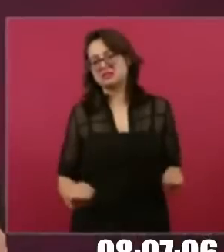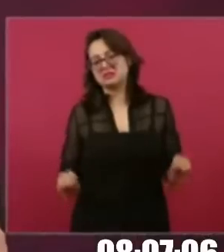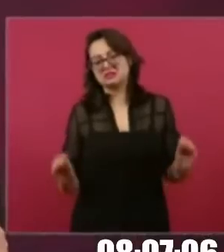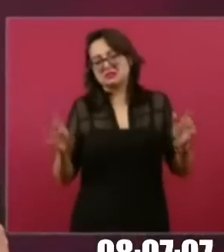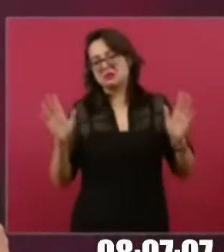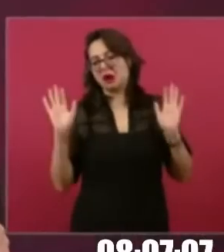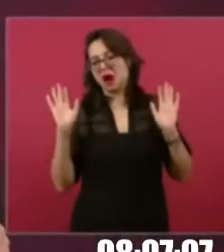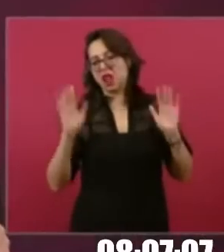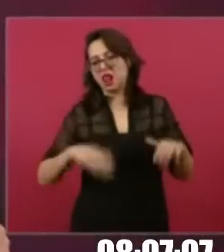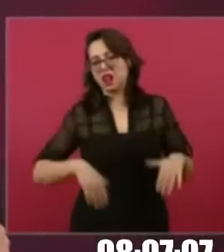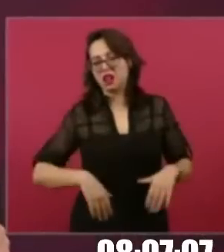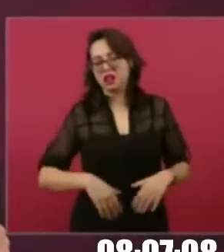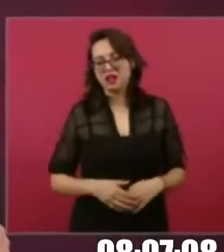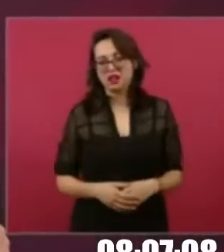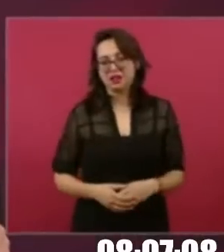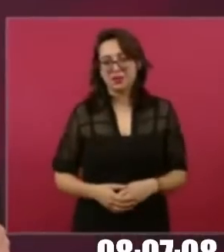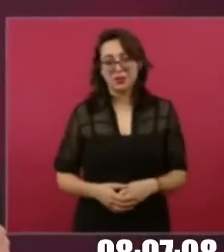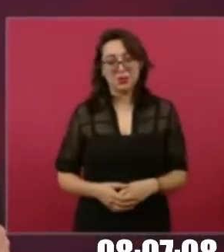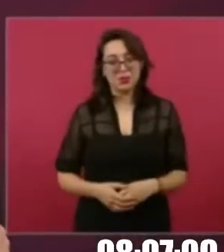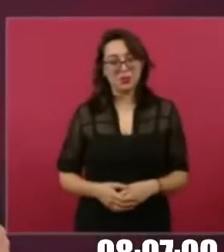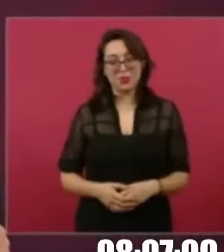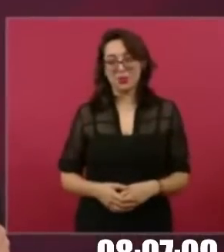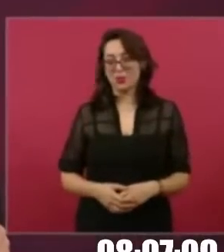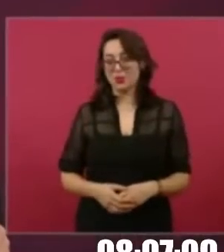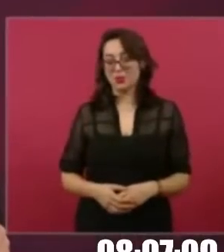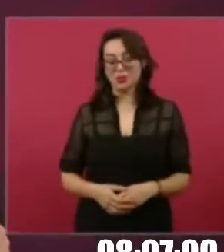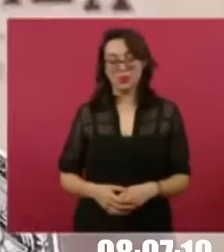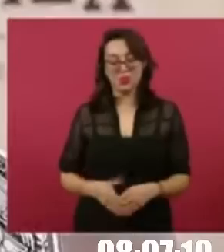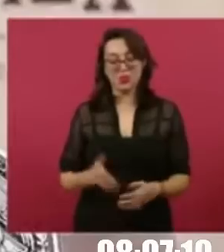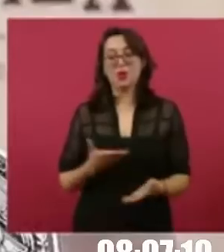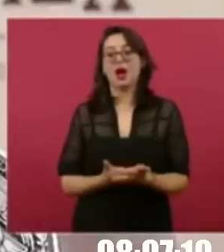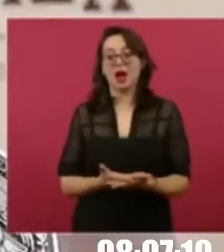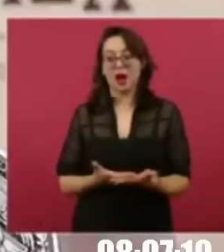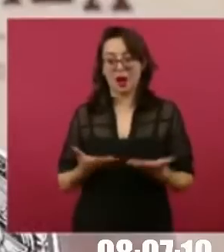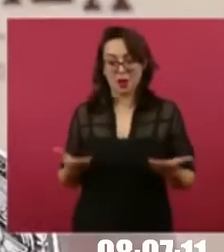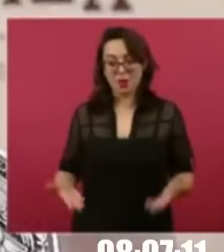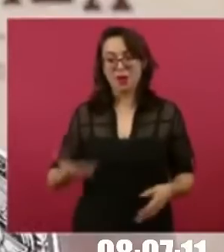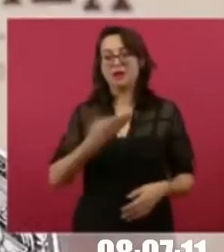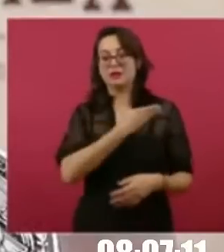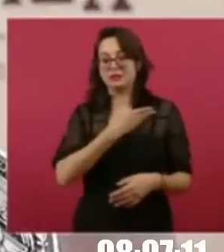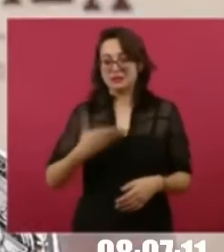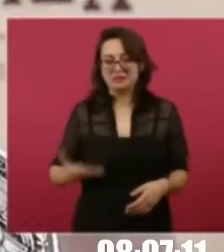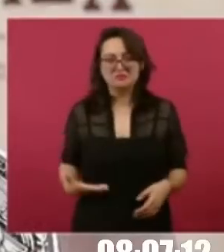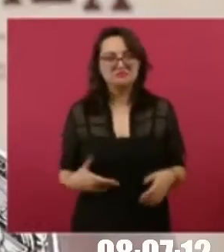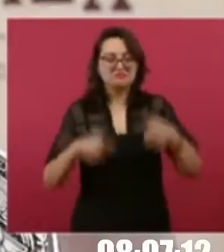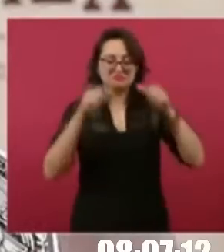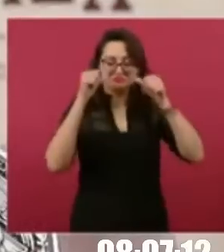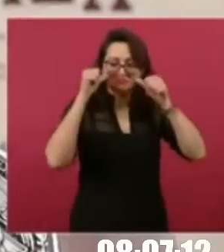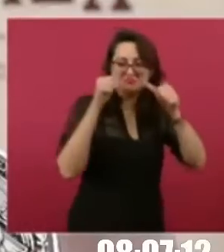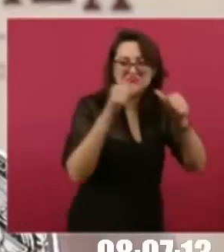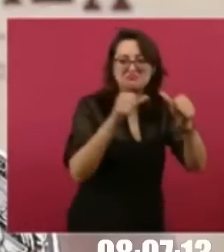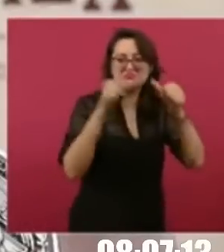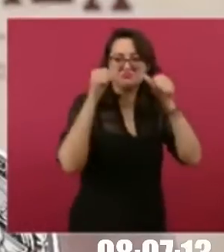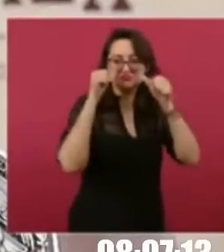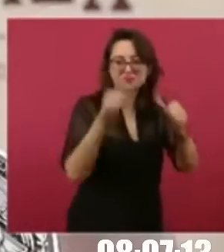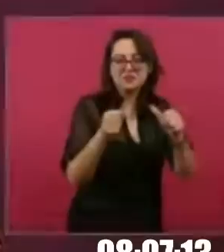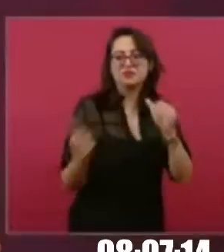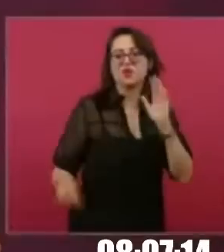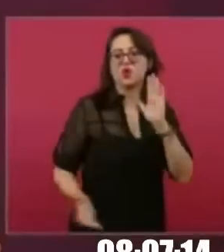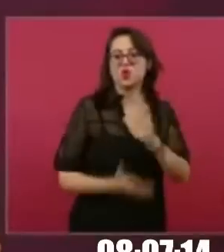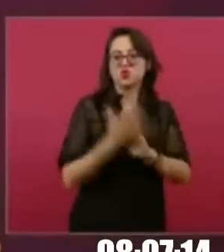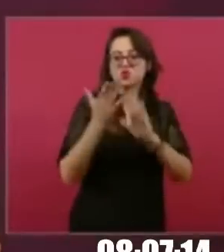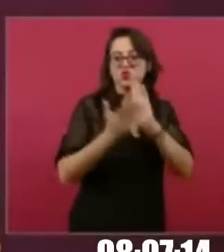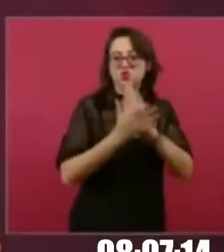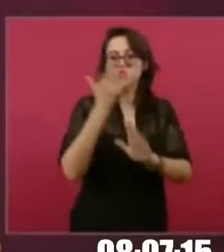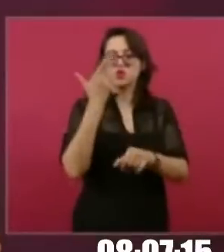el señor presidente ha girado instrucciones para que a más tarde en diciembre se termine es una obra de esa